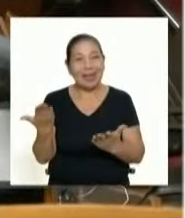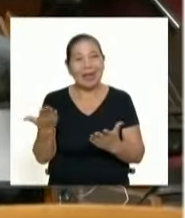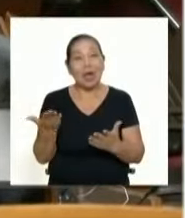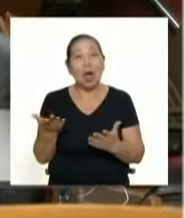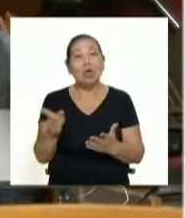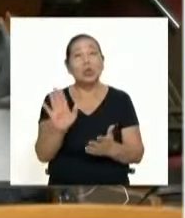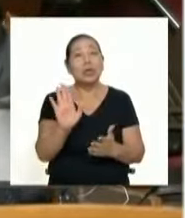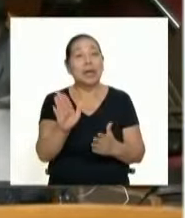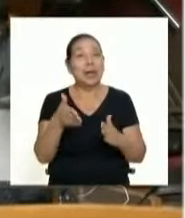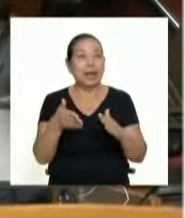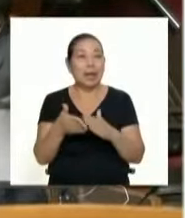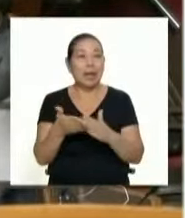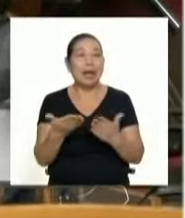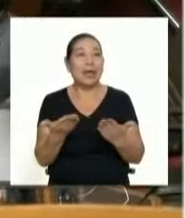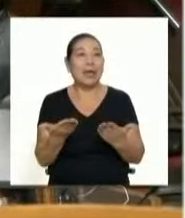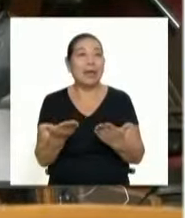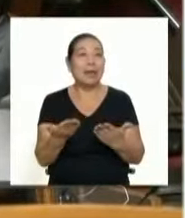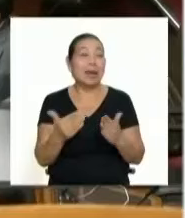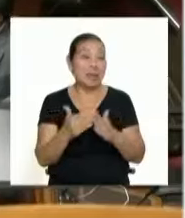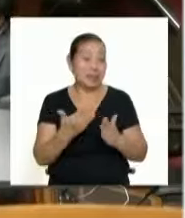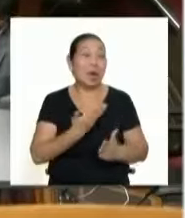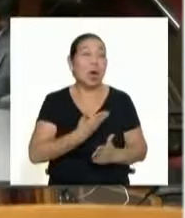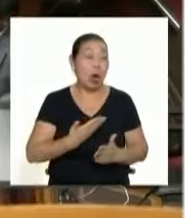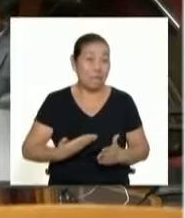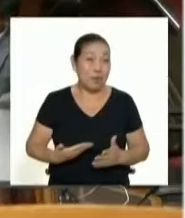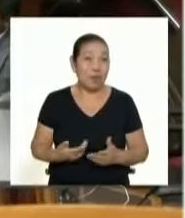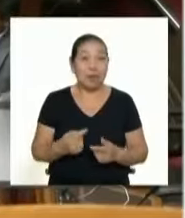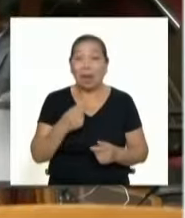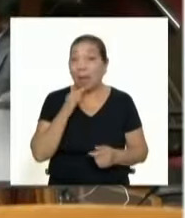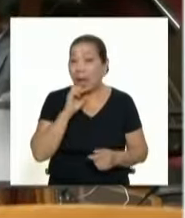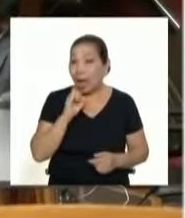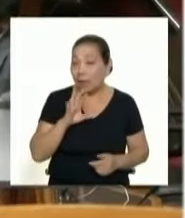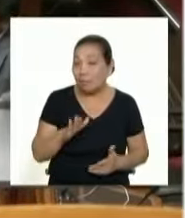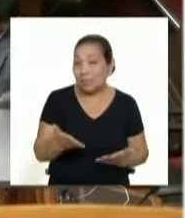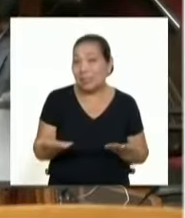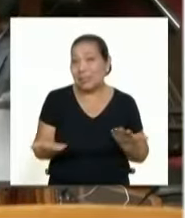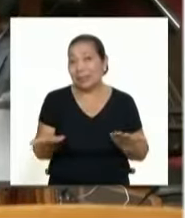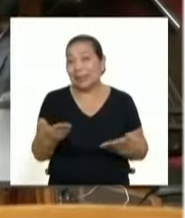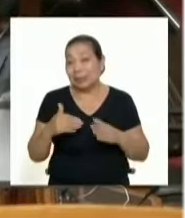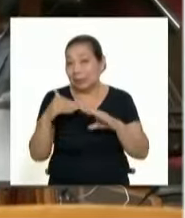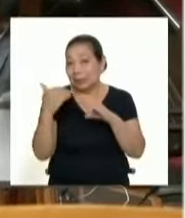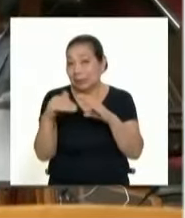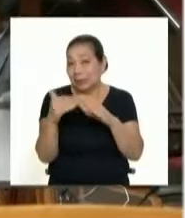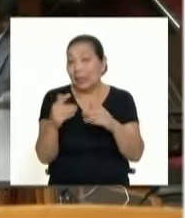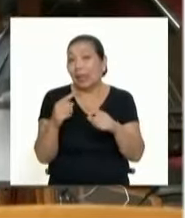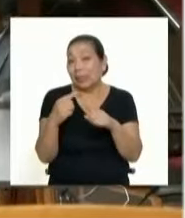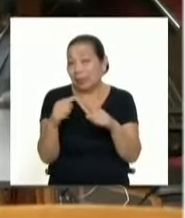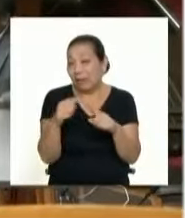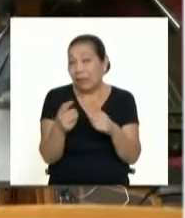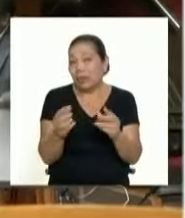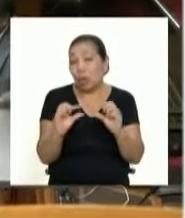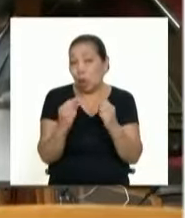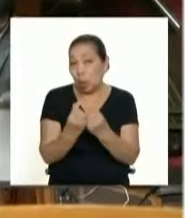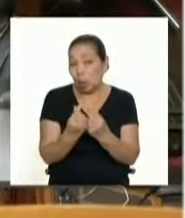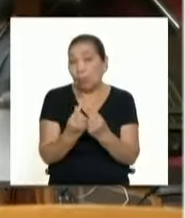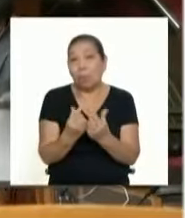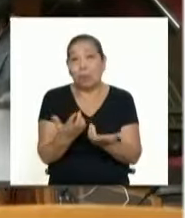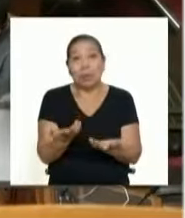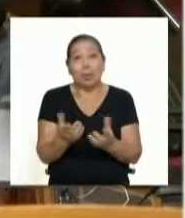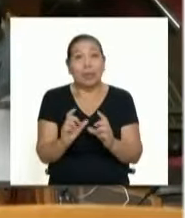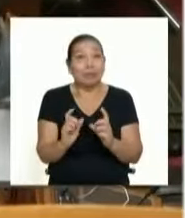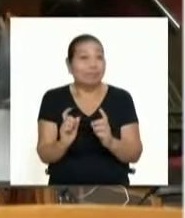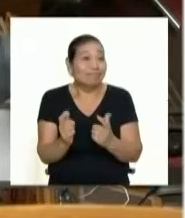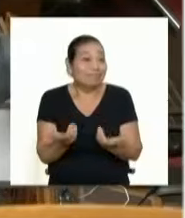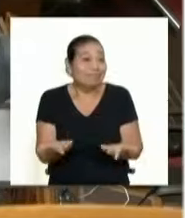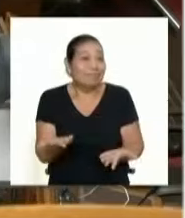en los días previos, podemos deducir de que las bancadas de derecha le van a dar el voto de confianza y con eso sería suficiente. Incluso Podemos Perú